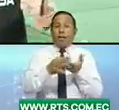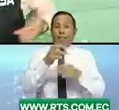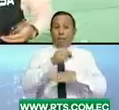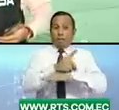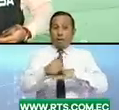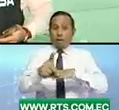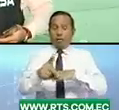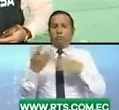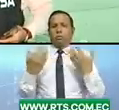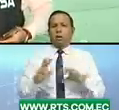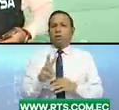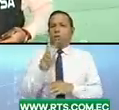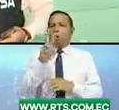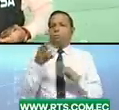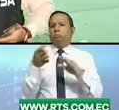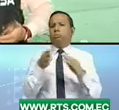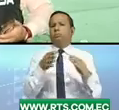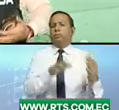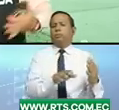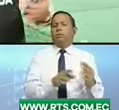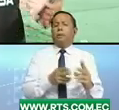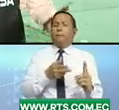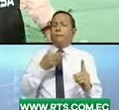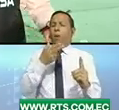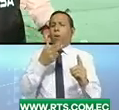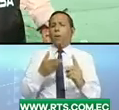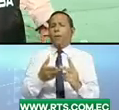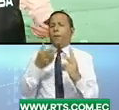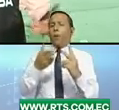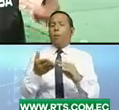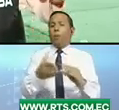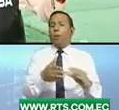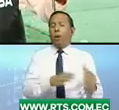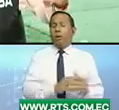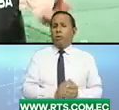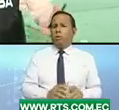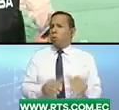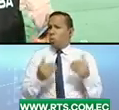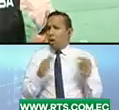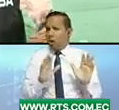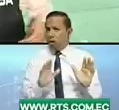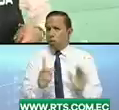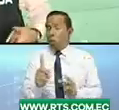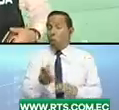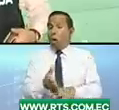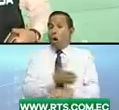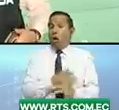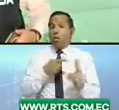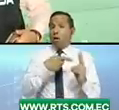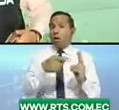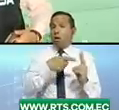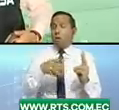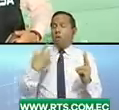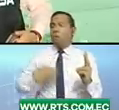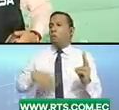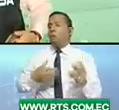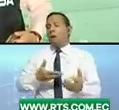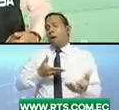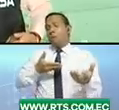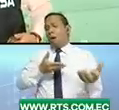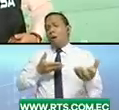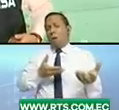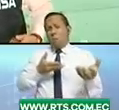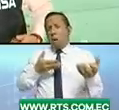muertes violentas, pero no cualquier tipo de muerte. Los acribillaron a estas dos personas con balas de fusiles.